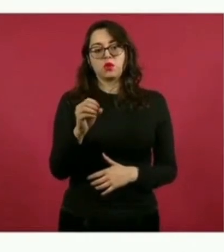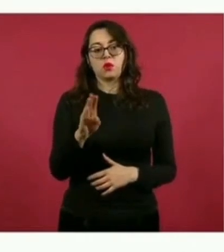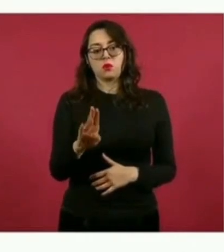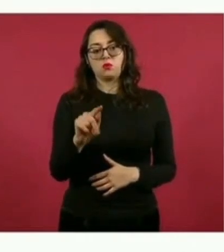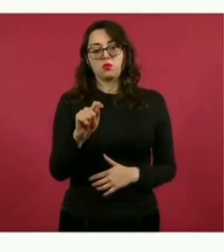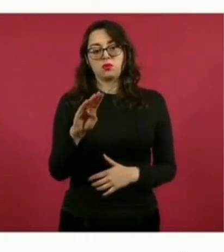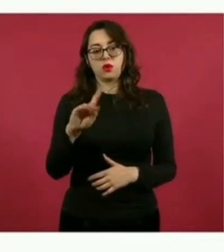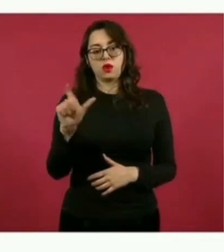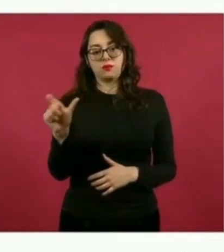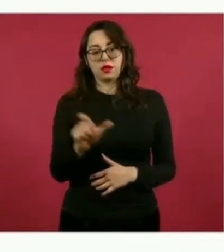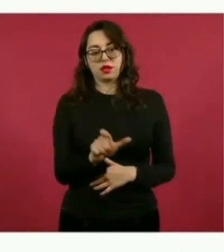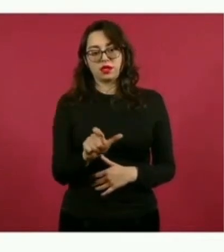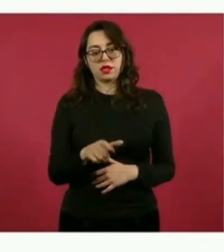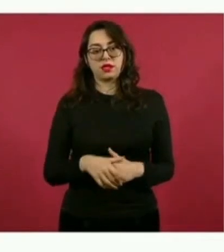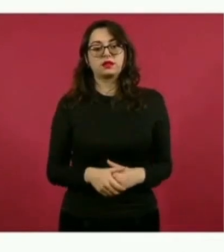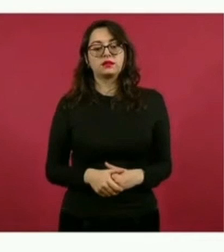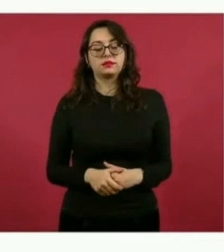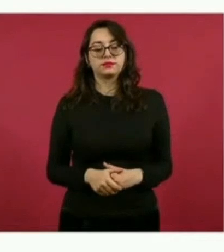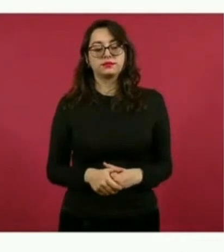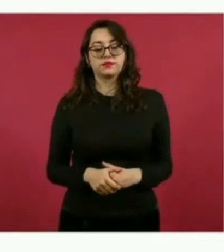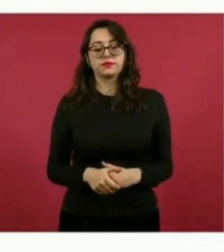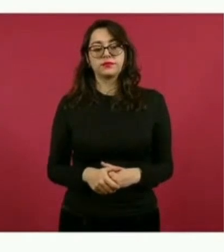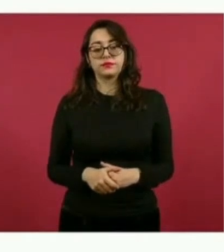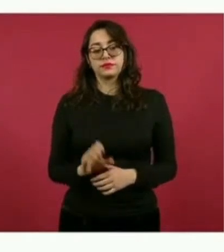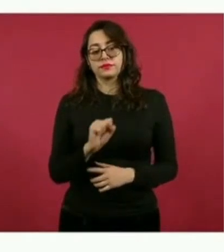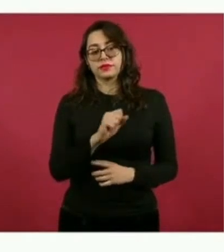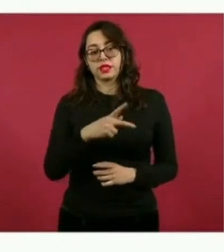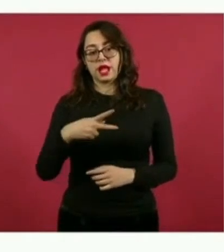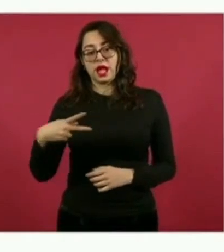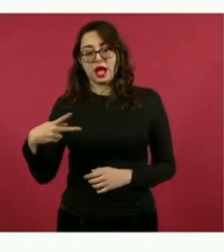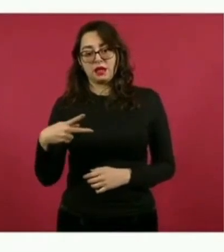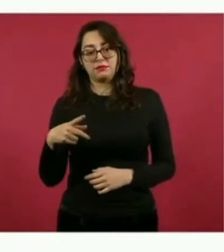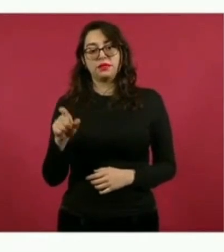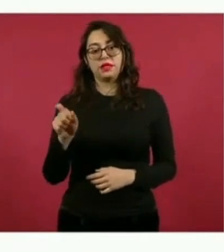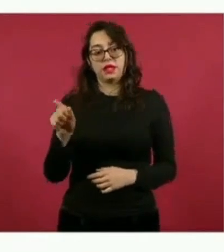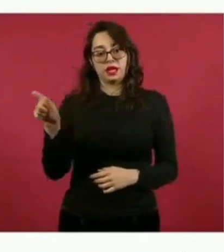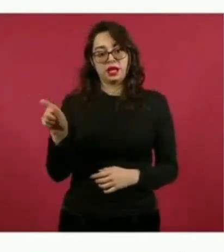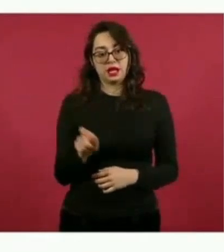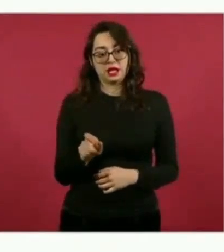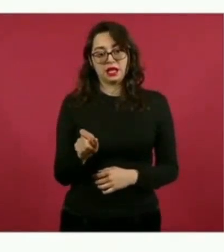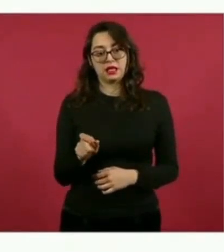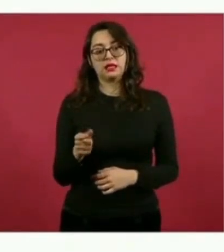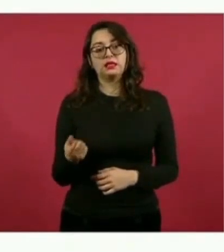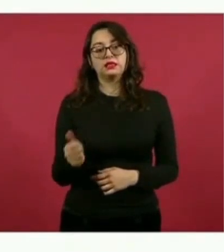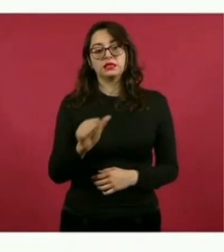mecanismo@segov.gov.mx, a través de la red social X como